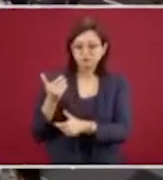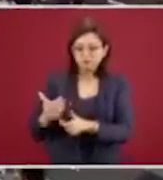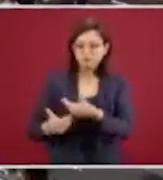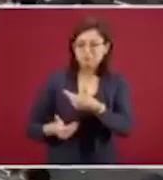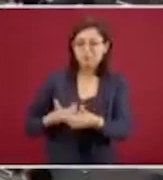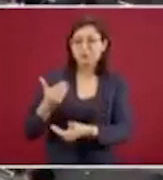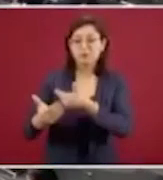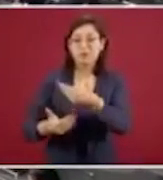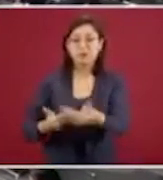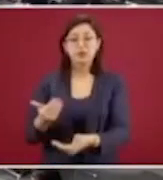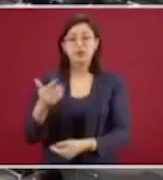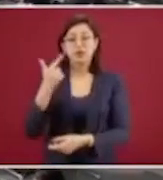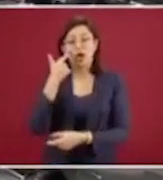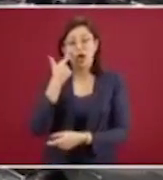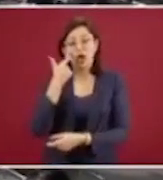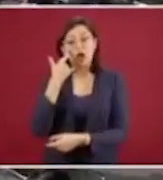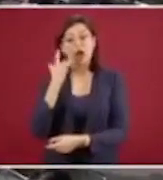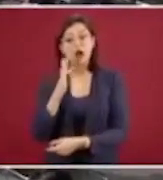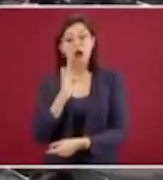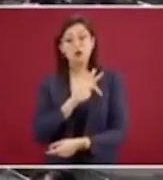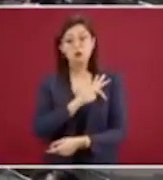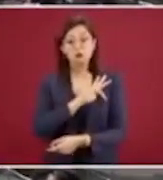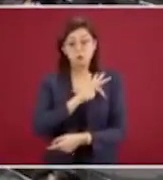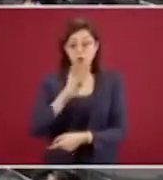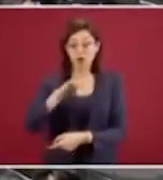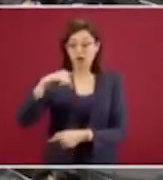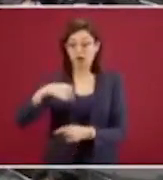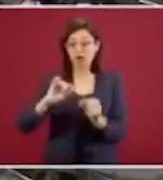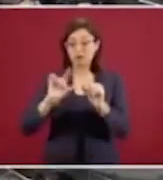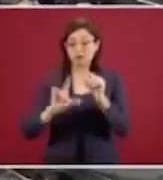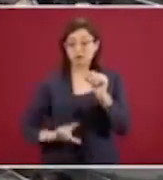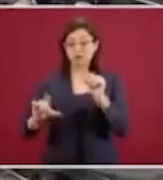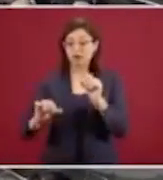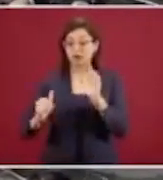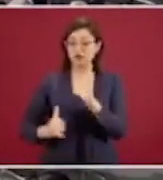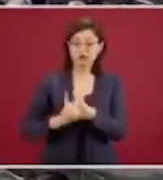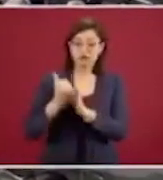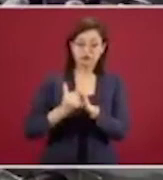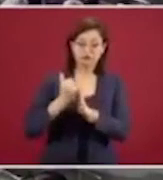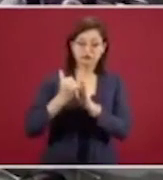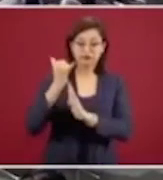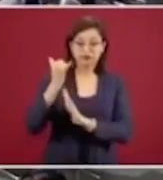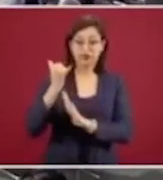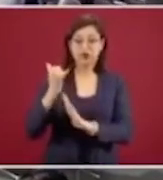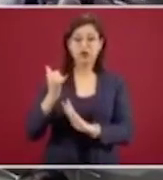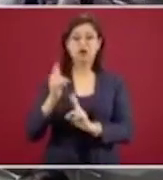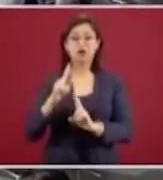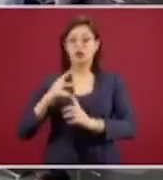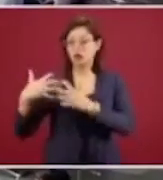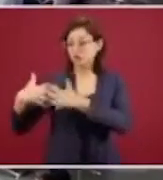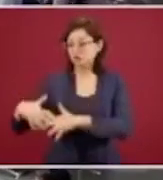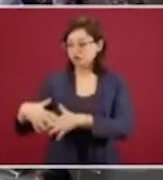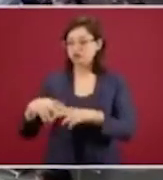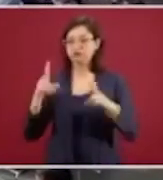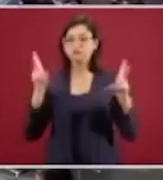ver la posibilidad de construir en nuestro país, de elaborar en nuestro país un ventilador.